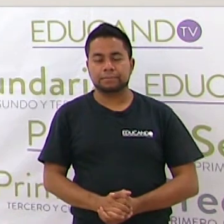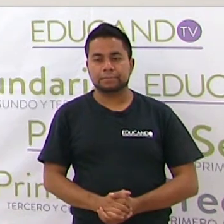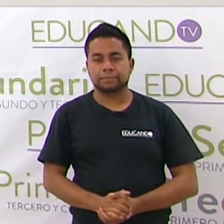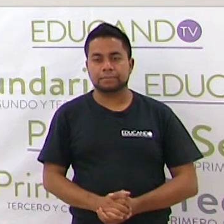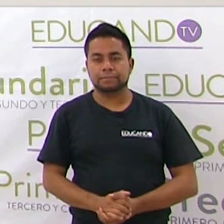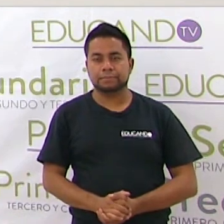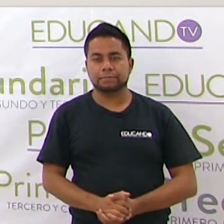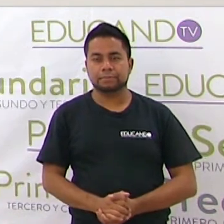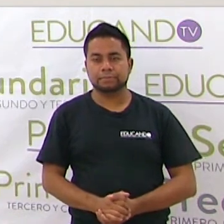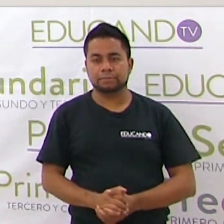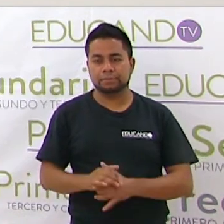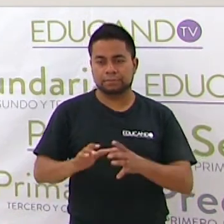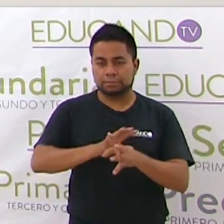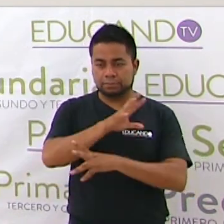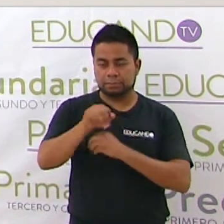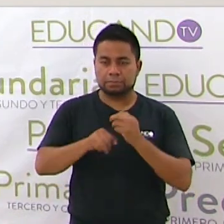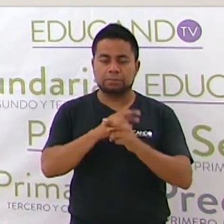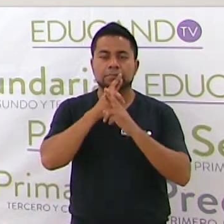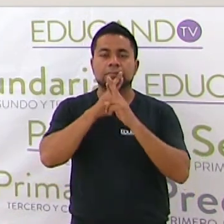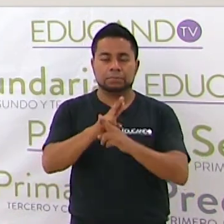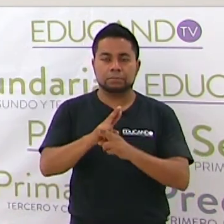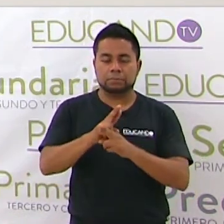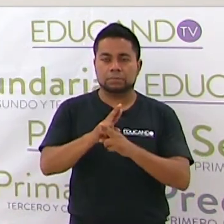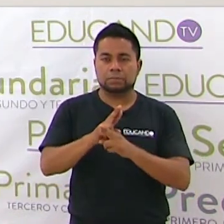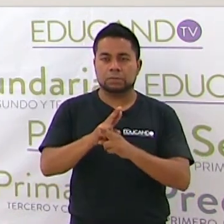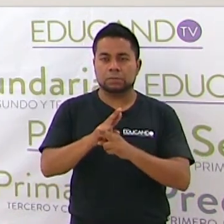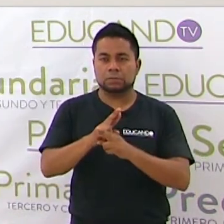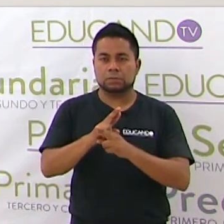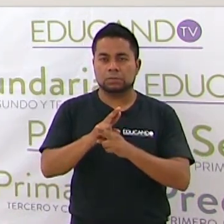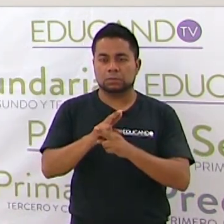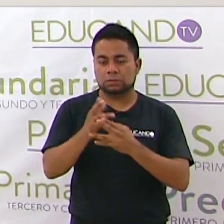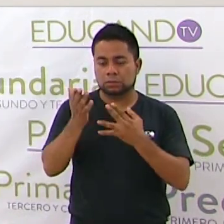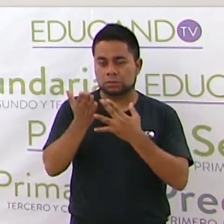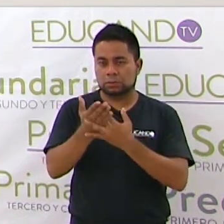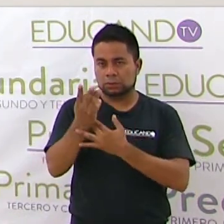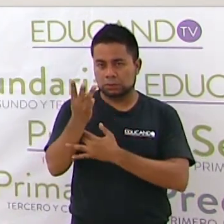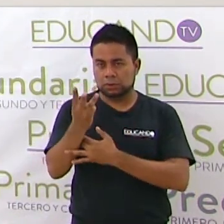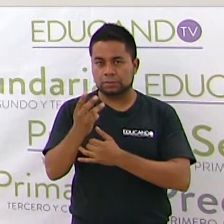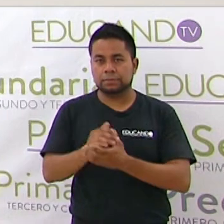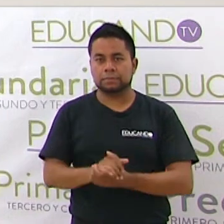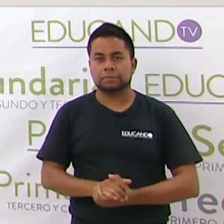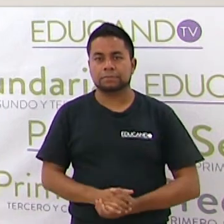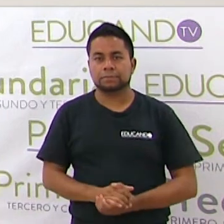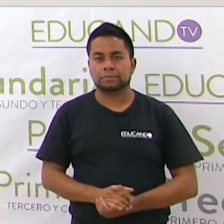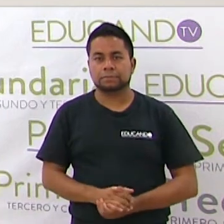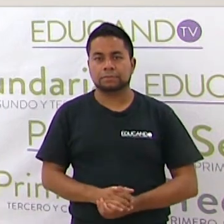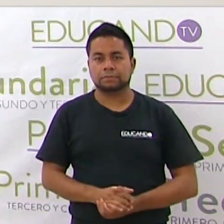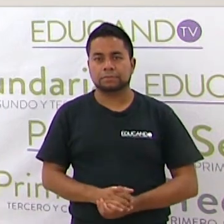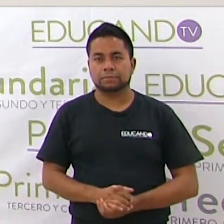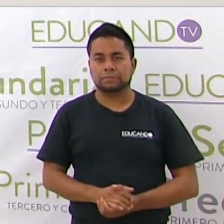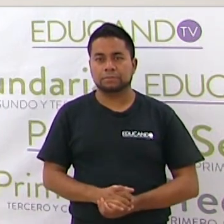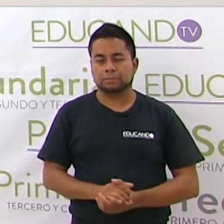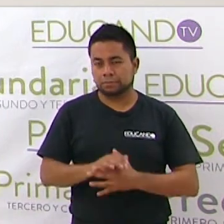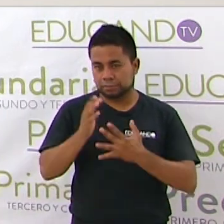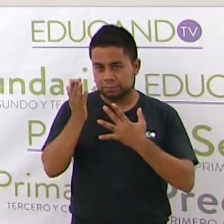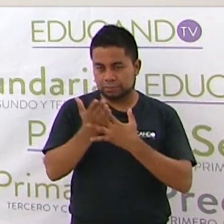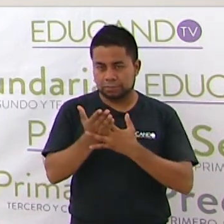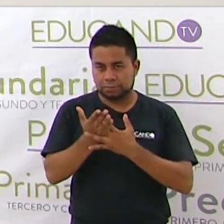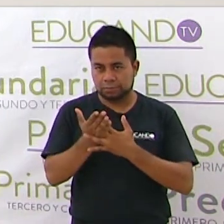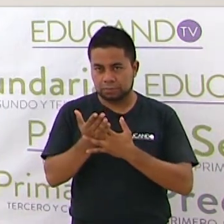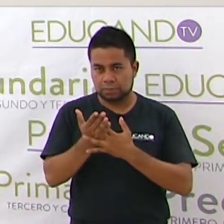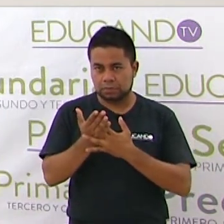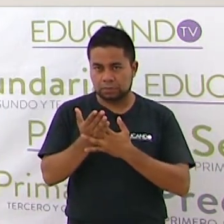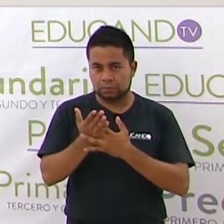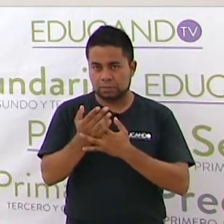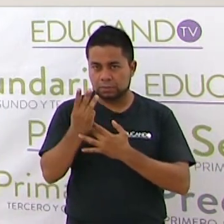y todo este resultado me lo voy a dividir entre de 3. Entre